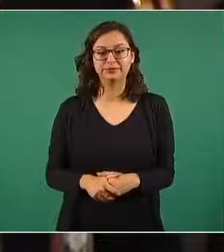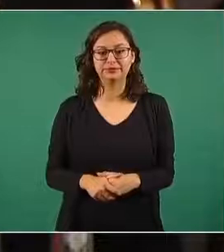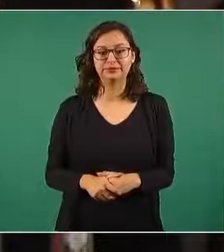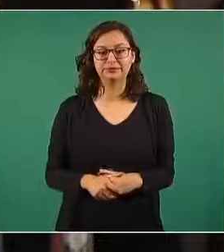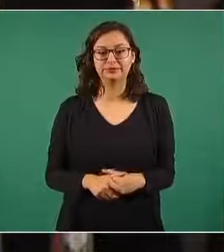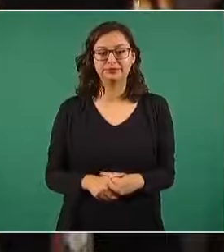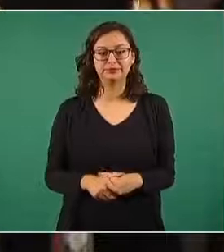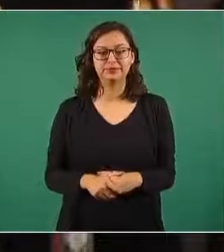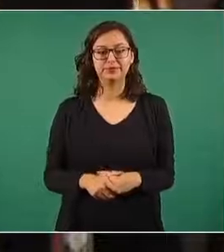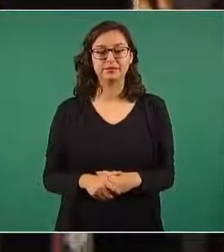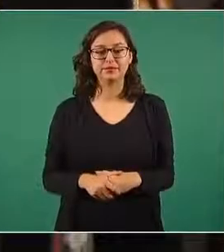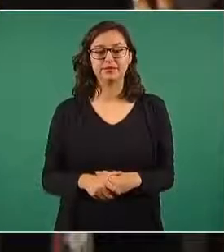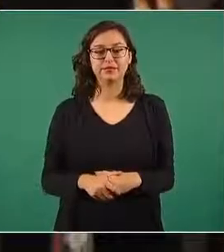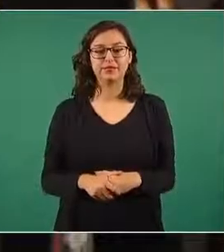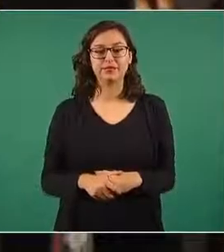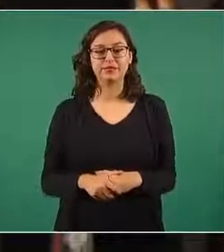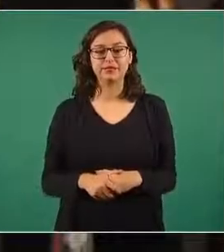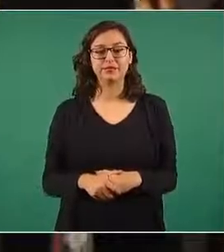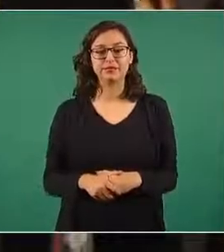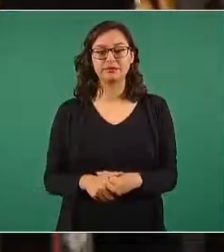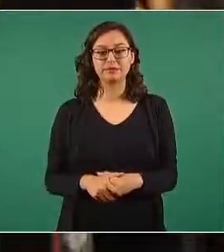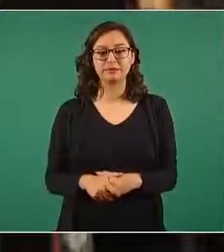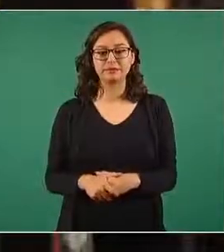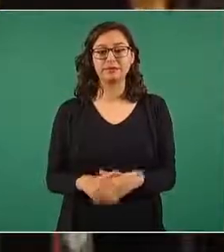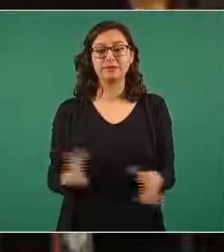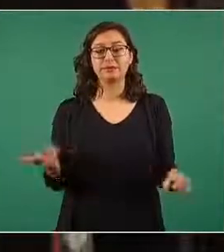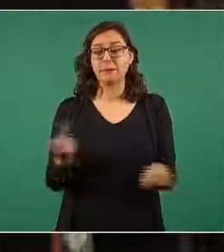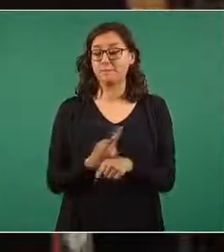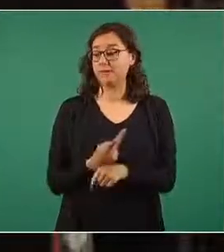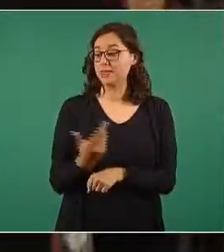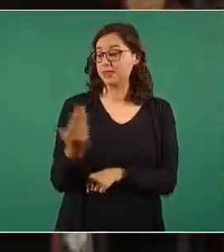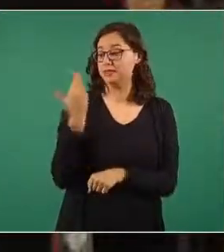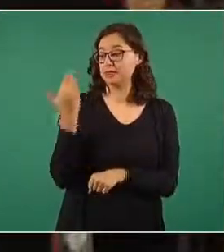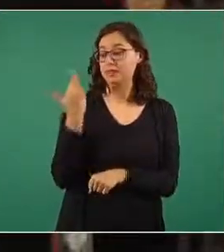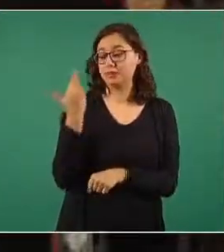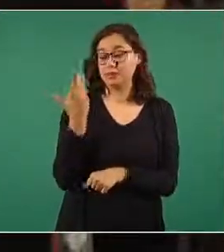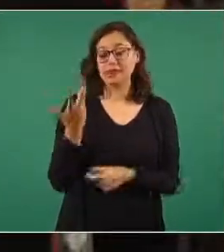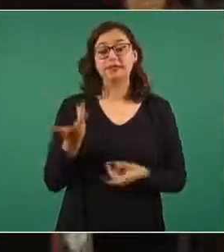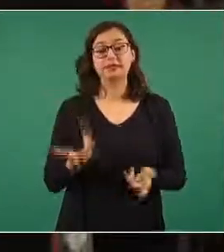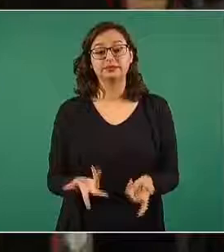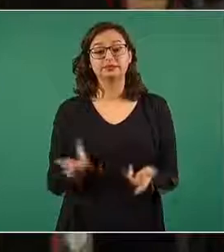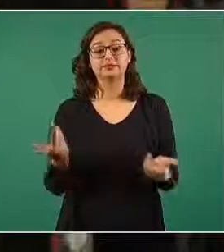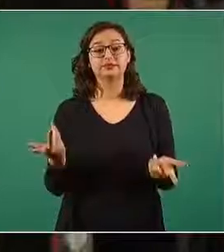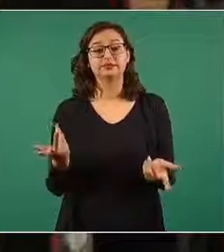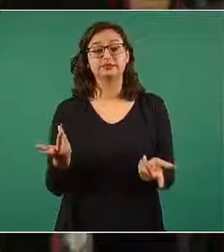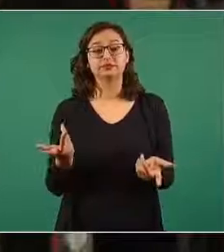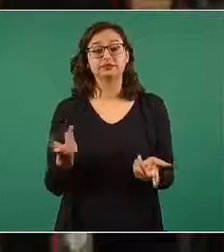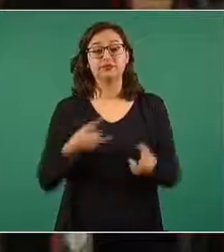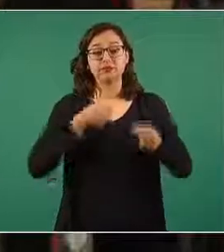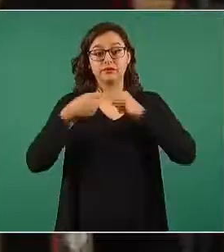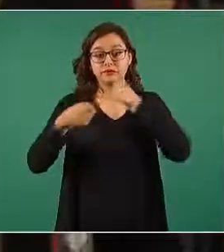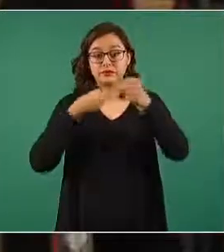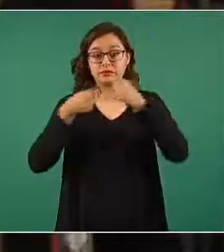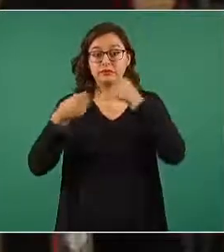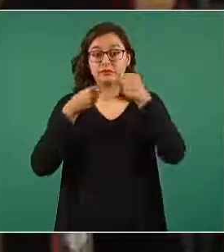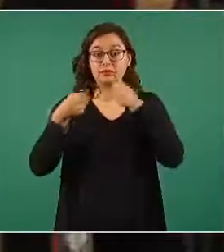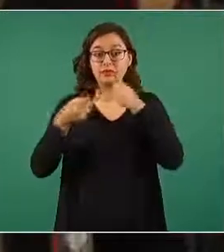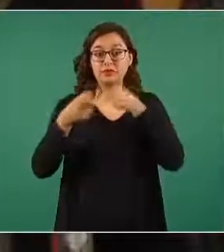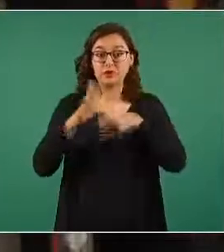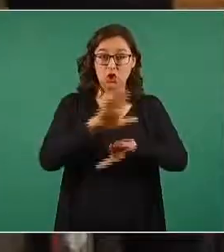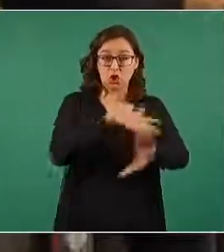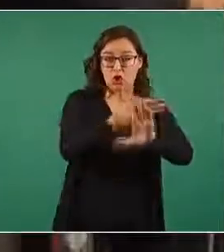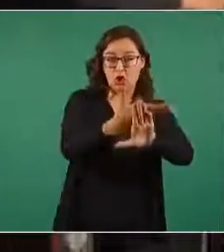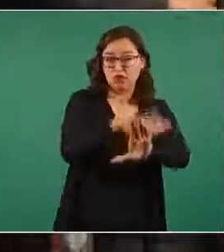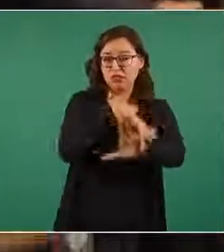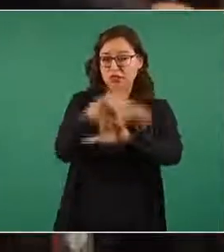como lo que ha pasado recién, como ya vimos que ha escalado las amenazas contra medios y